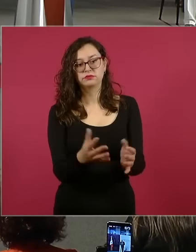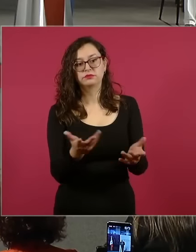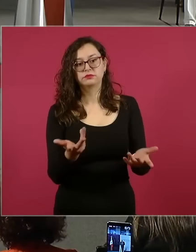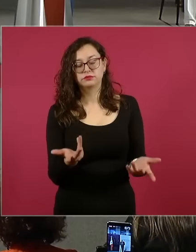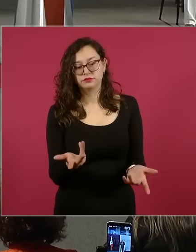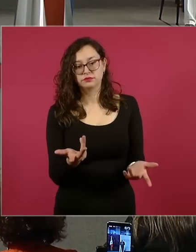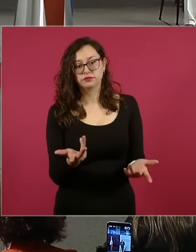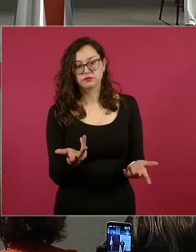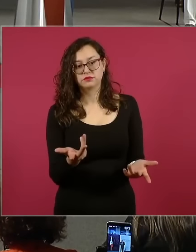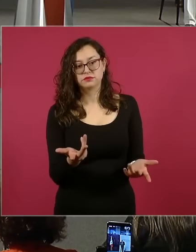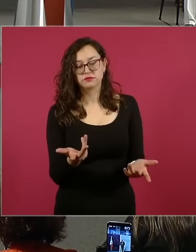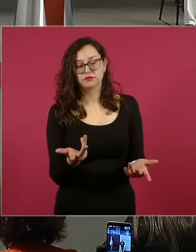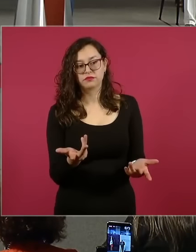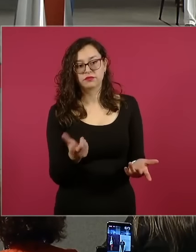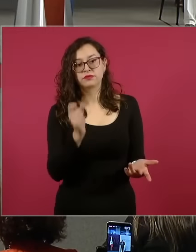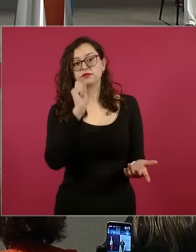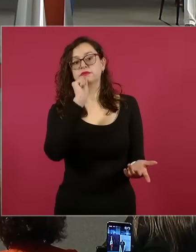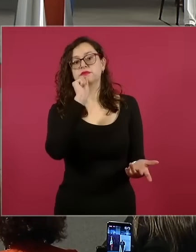manejo honesto,